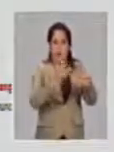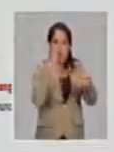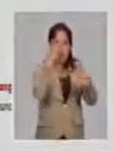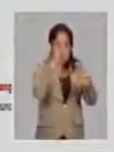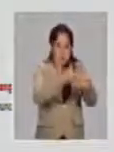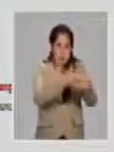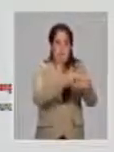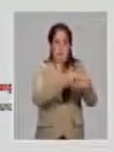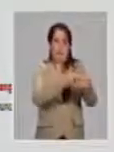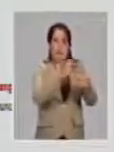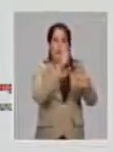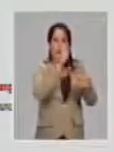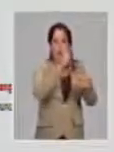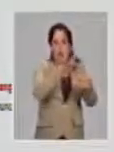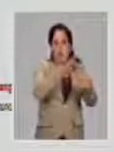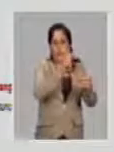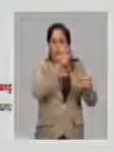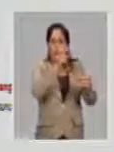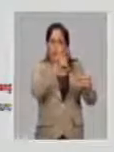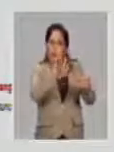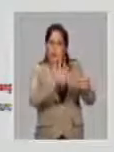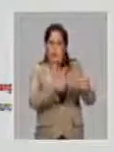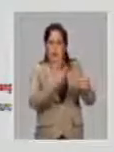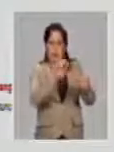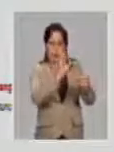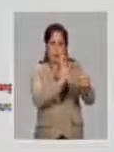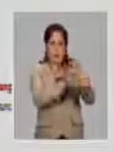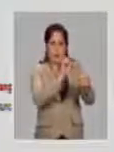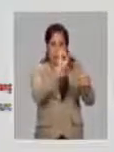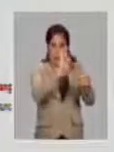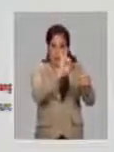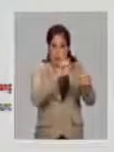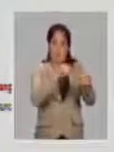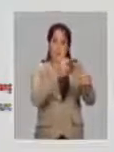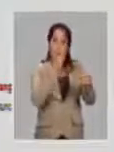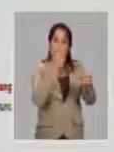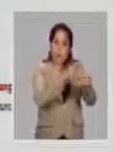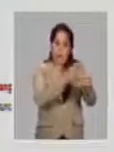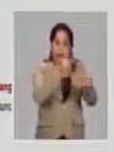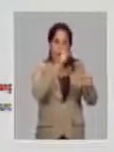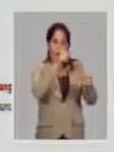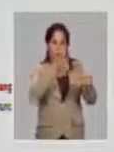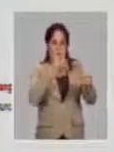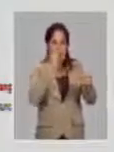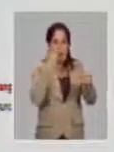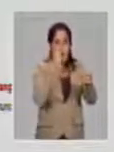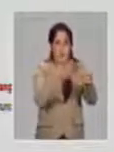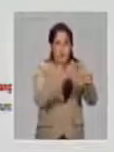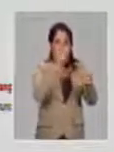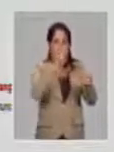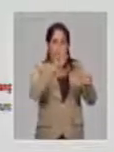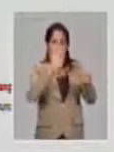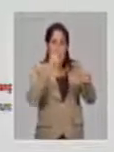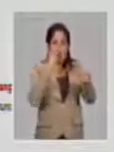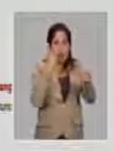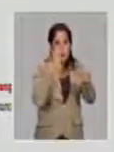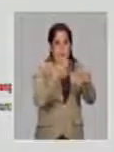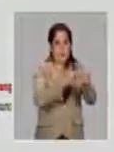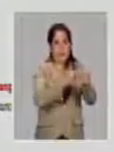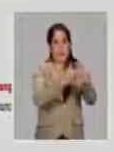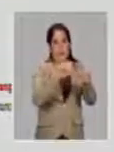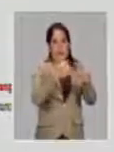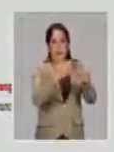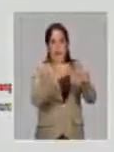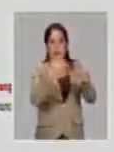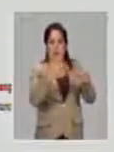los 14 días y después a los 28. Este es un esquema con un diseño compacto que permite en un mes ya